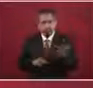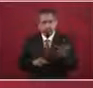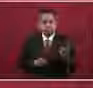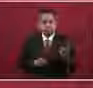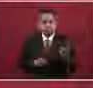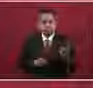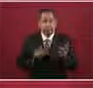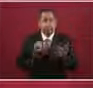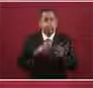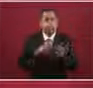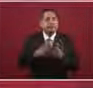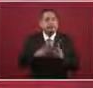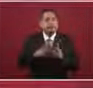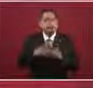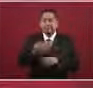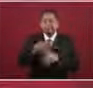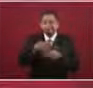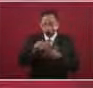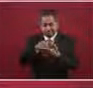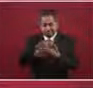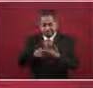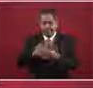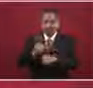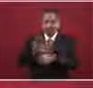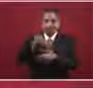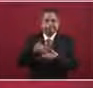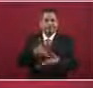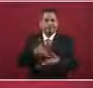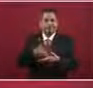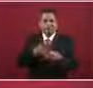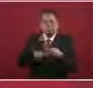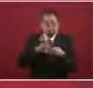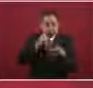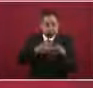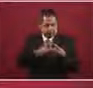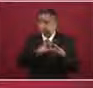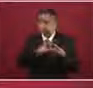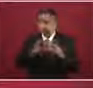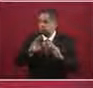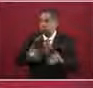que se quiten las trabas para llevar a cabo las consultas,